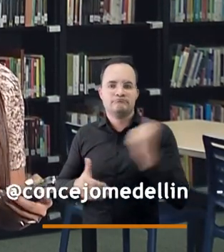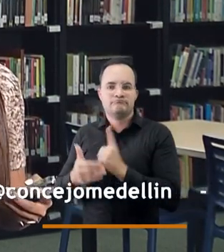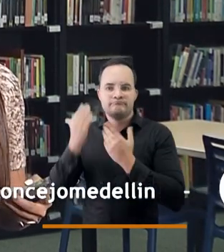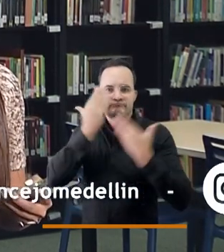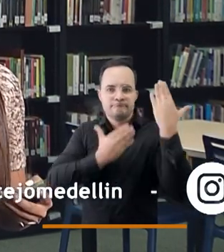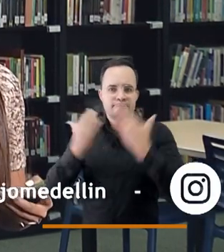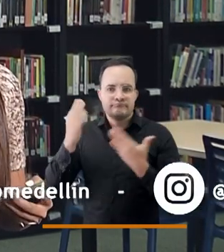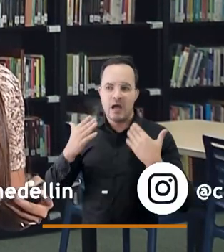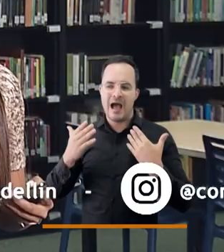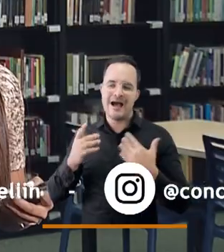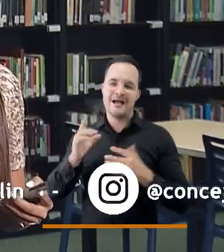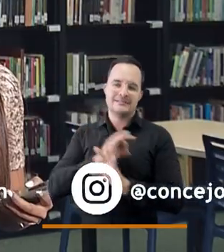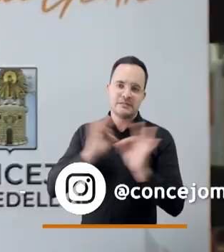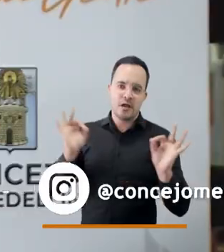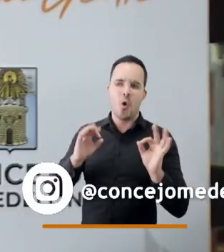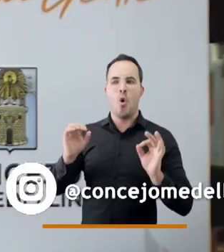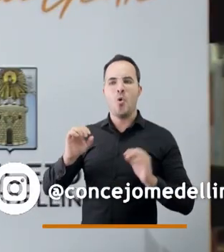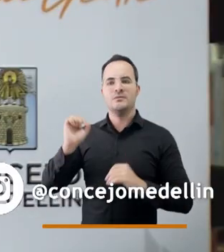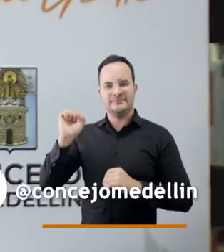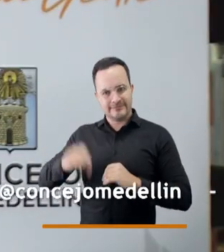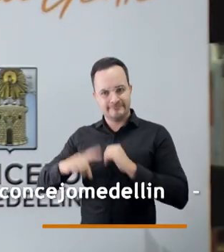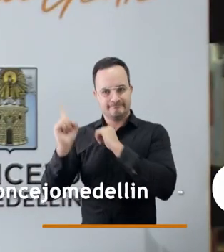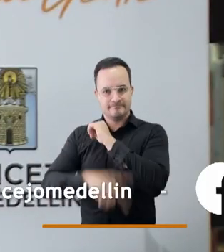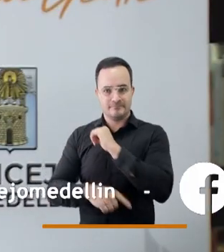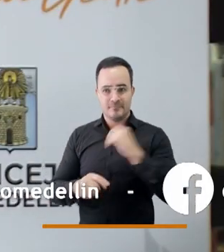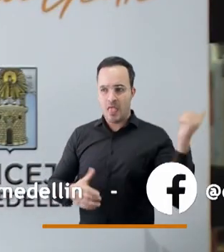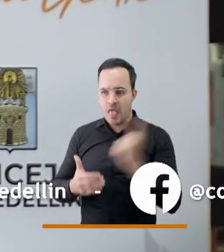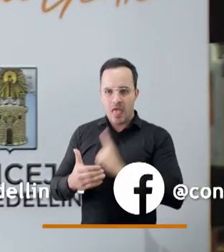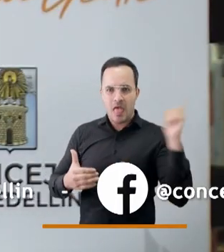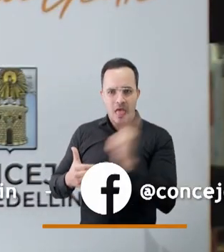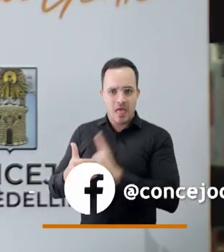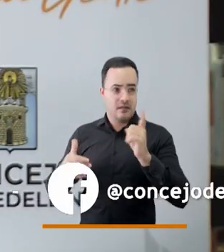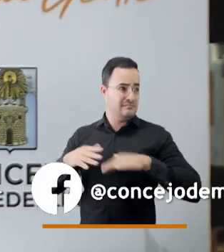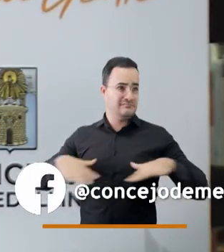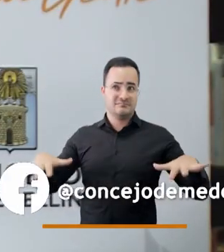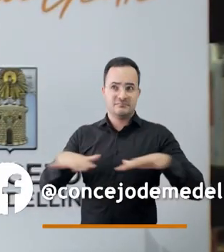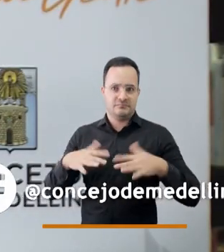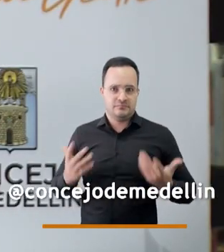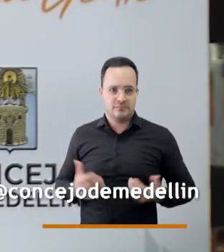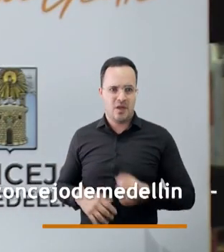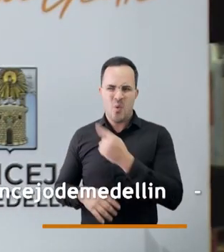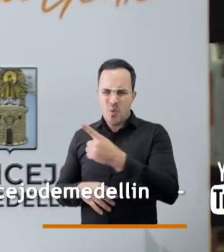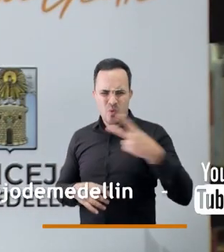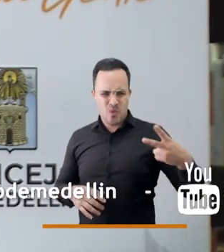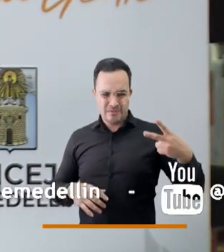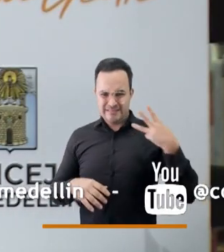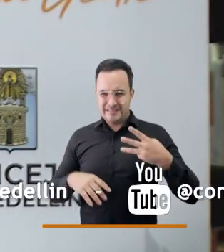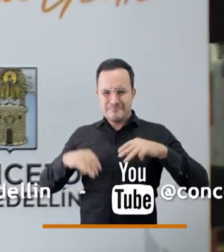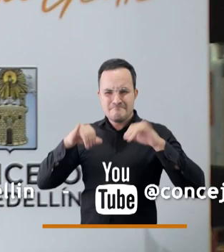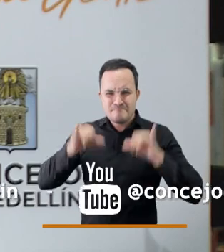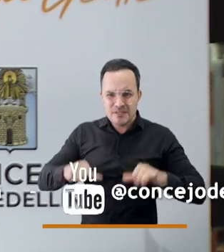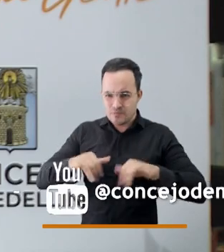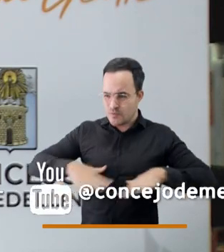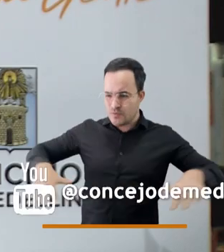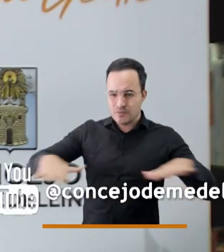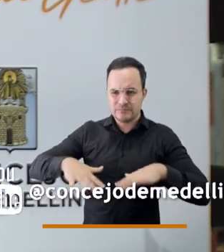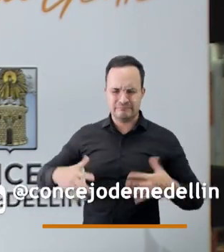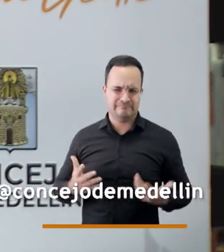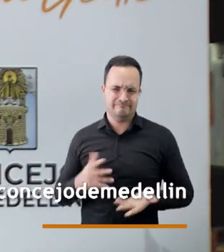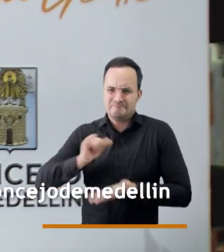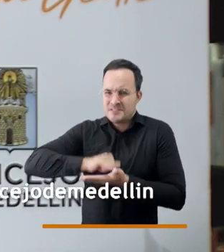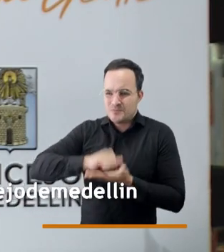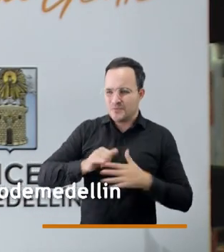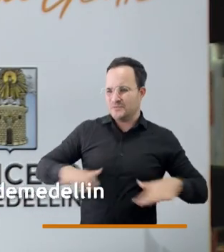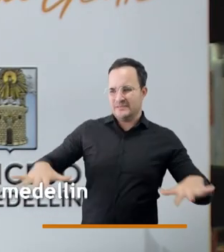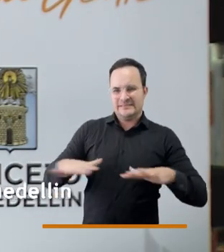saliendo al territorio, de personas que han delinquido, que supuestamente han delinquido, y eso nos pone en riesgo toda la seguridad del territorio.